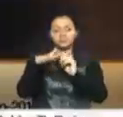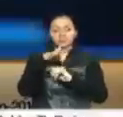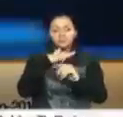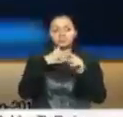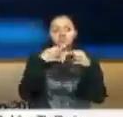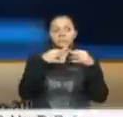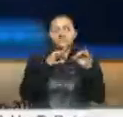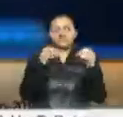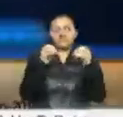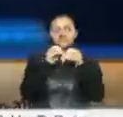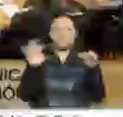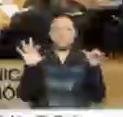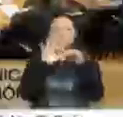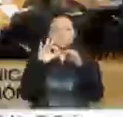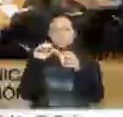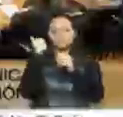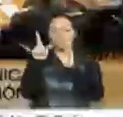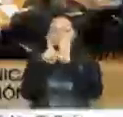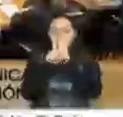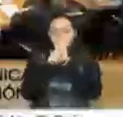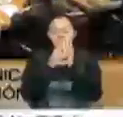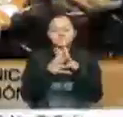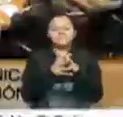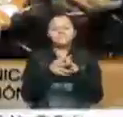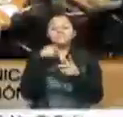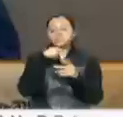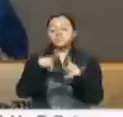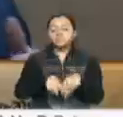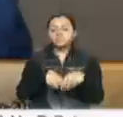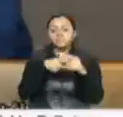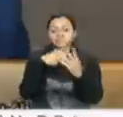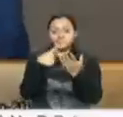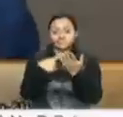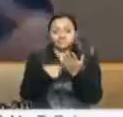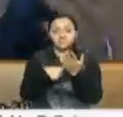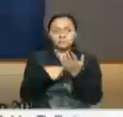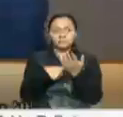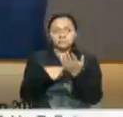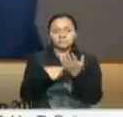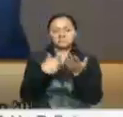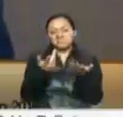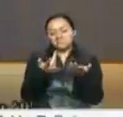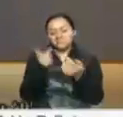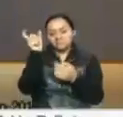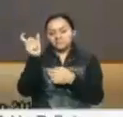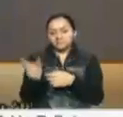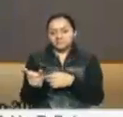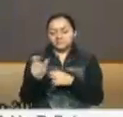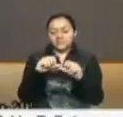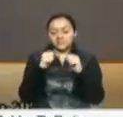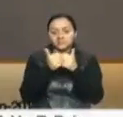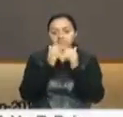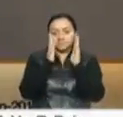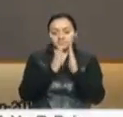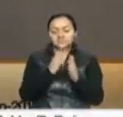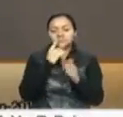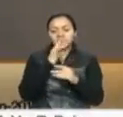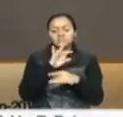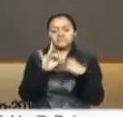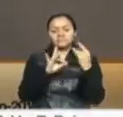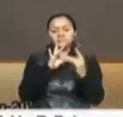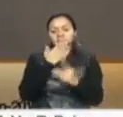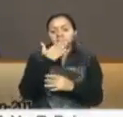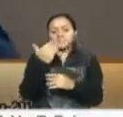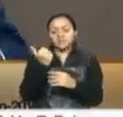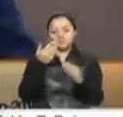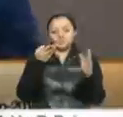y concordancia con otras leyes. Ya en el inicio del debate, el asambleísta Alfredo Serrano fue enfático en sugerir mayor precisión para el archivo